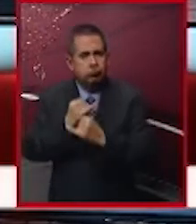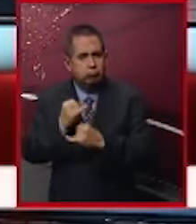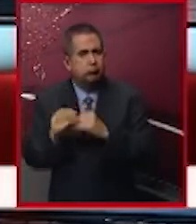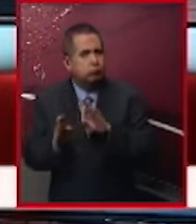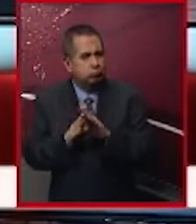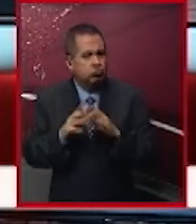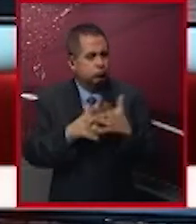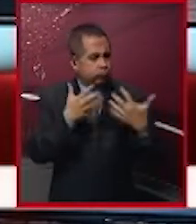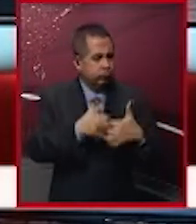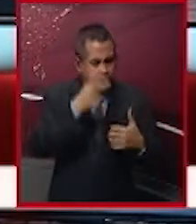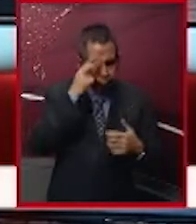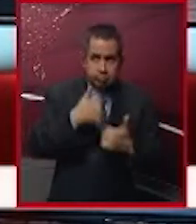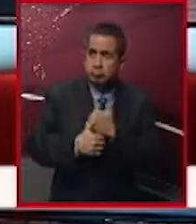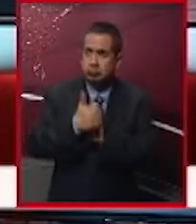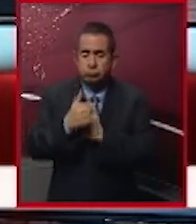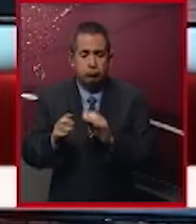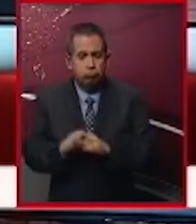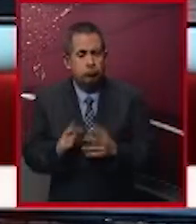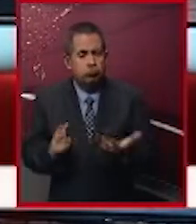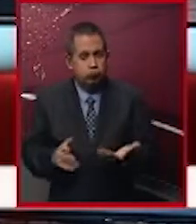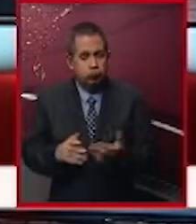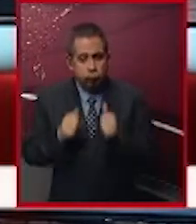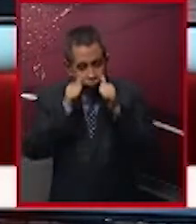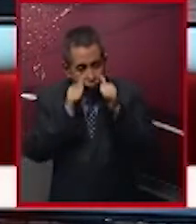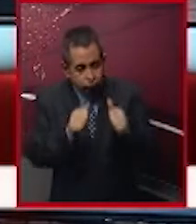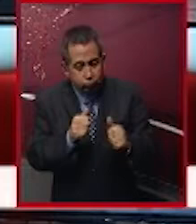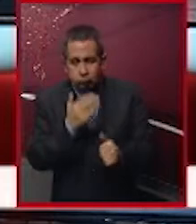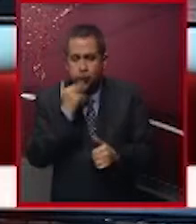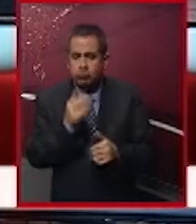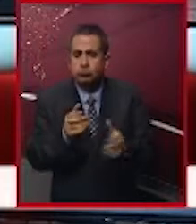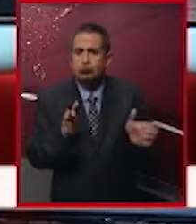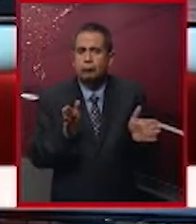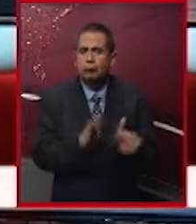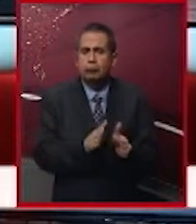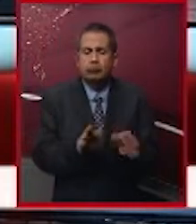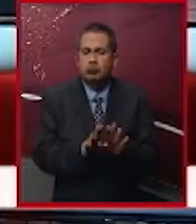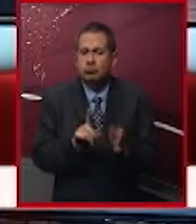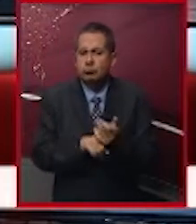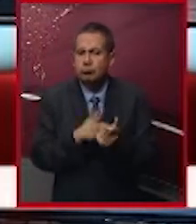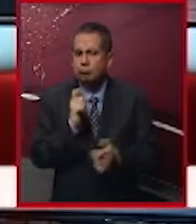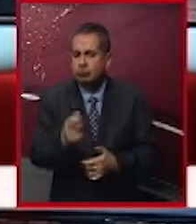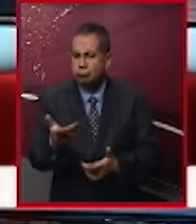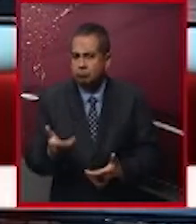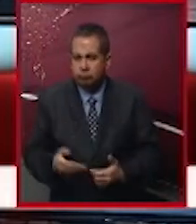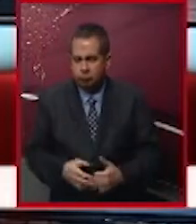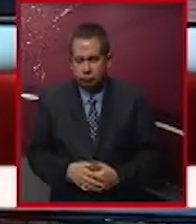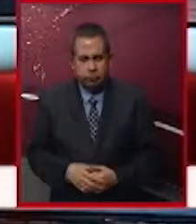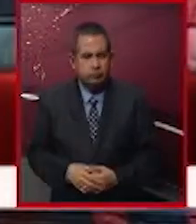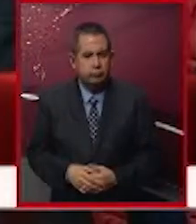empresas mexicanas, en contraste con la desatención a MIPYMES.